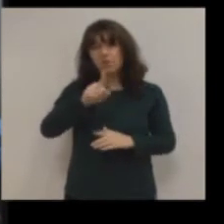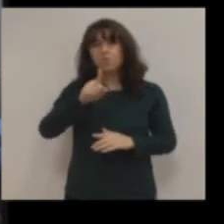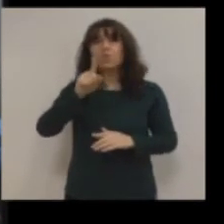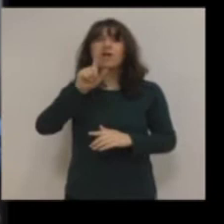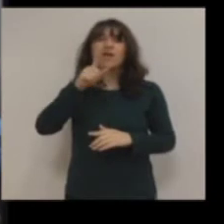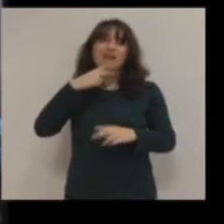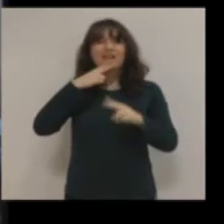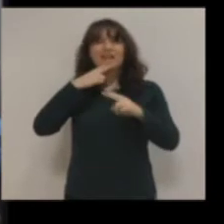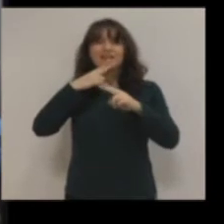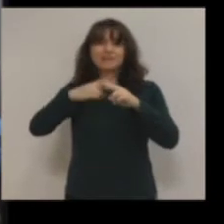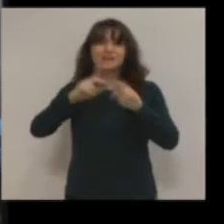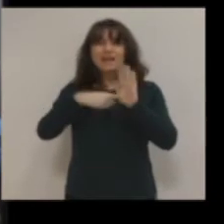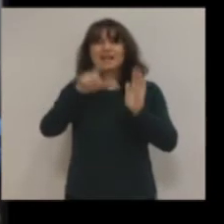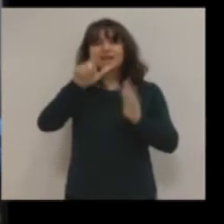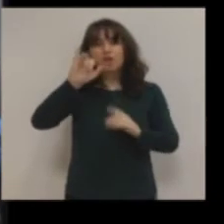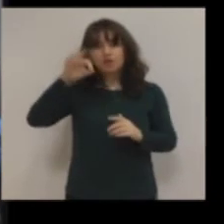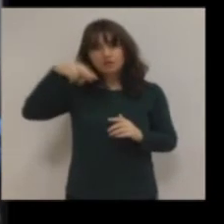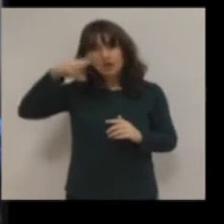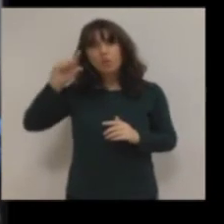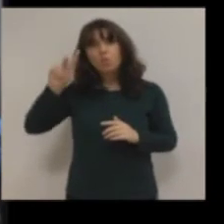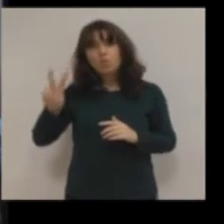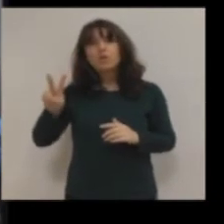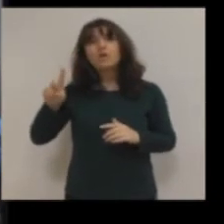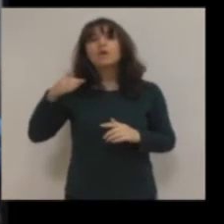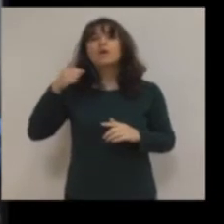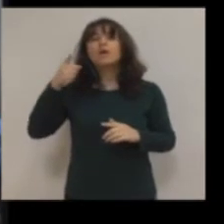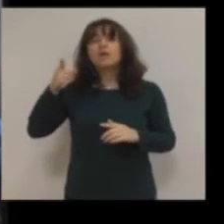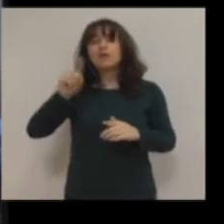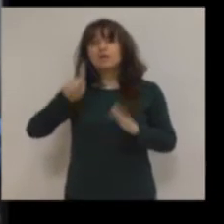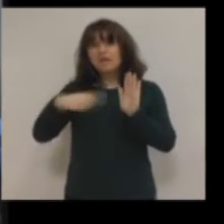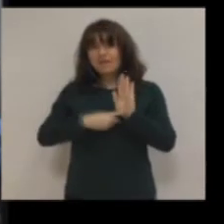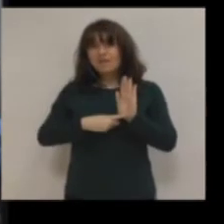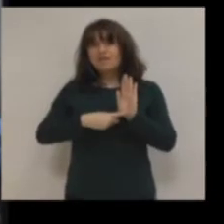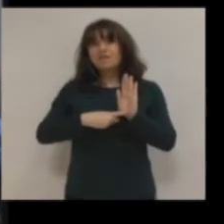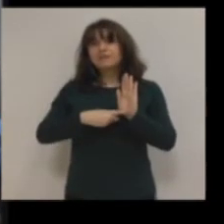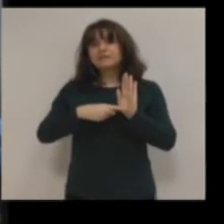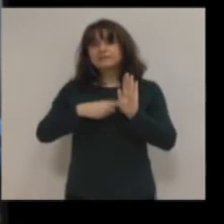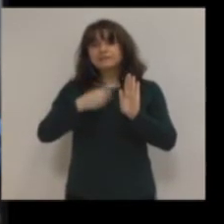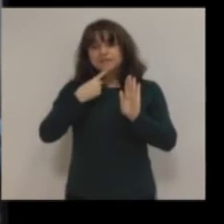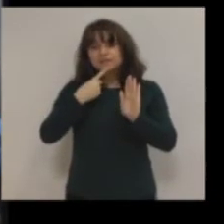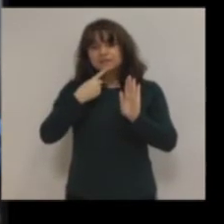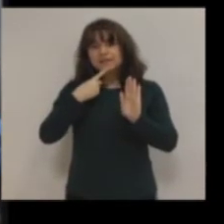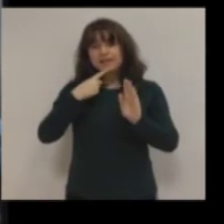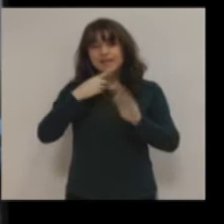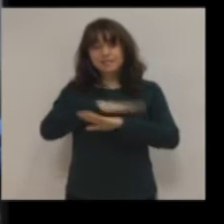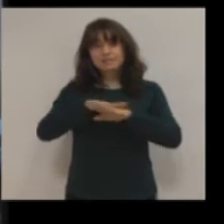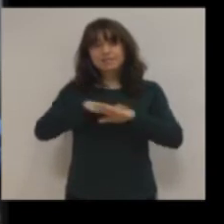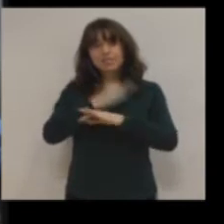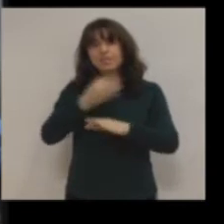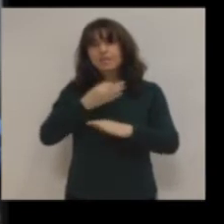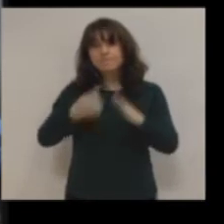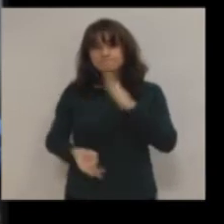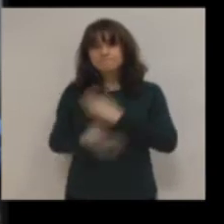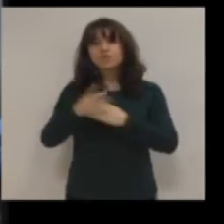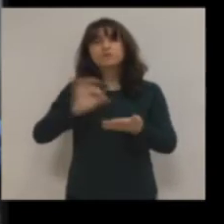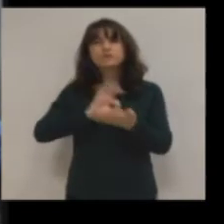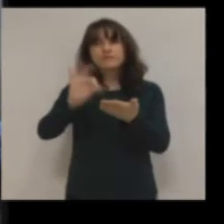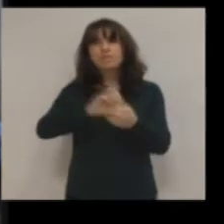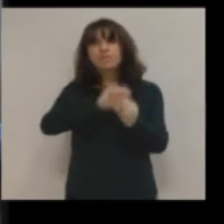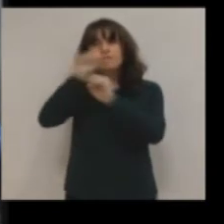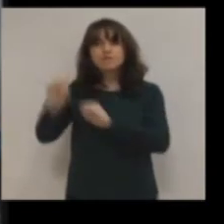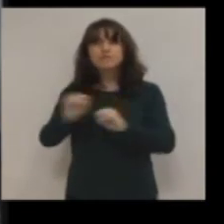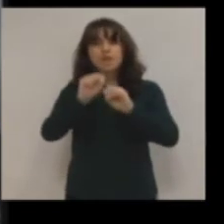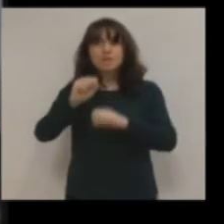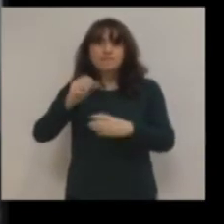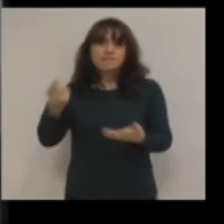Liondau, la famosa Liondau, que establecía que la Administración tenía que crear un servicio de defensa para las